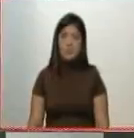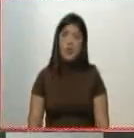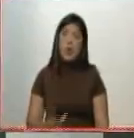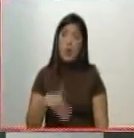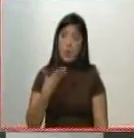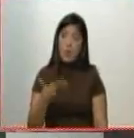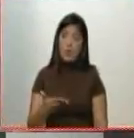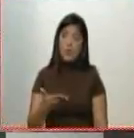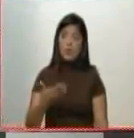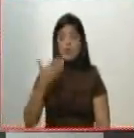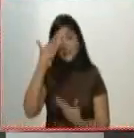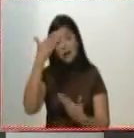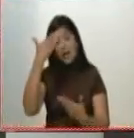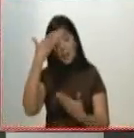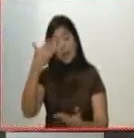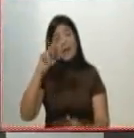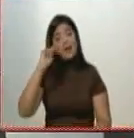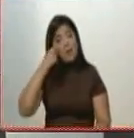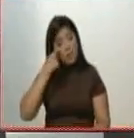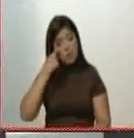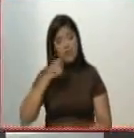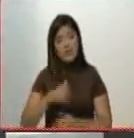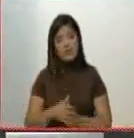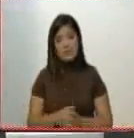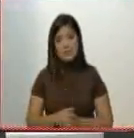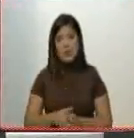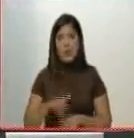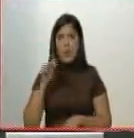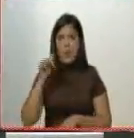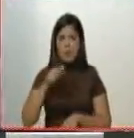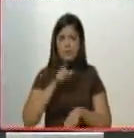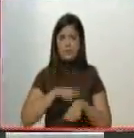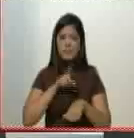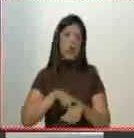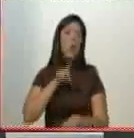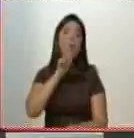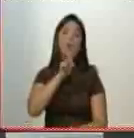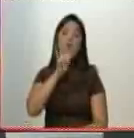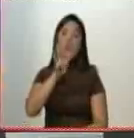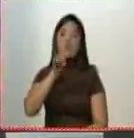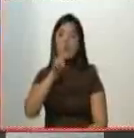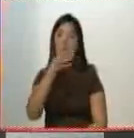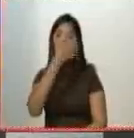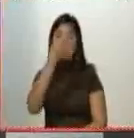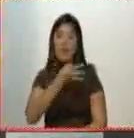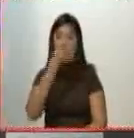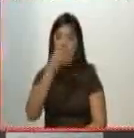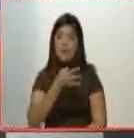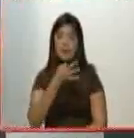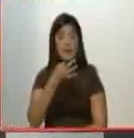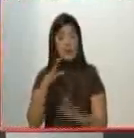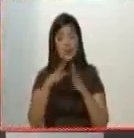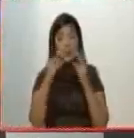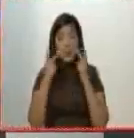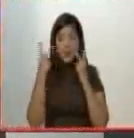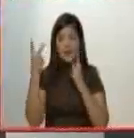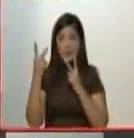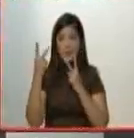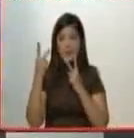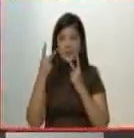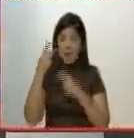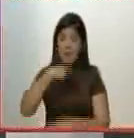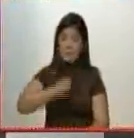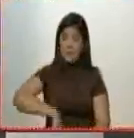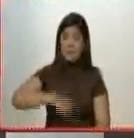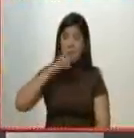extenderle el saludo. Recordar entonces a esta hora de la tarde, 1:41 de la tarde, lo que estamos viendo cuando vemos al presidente de la